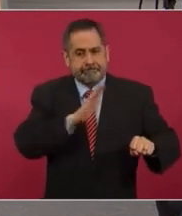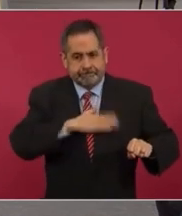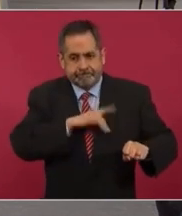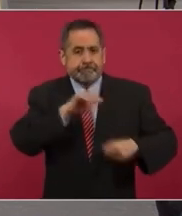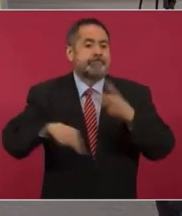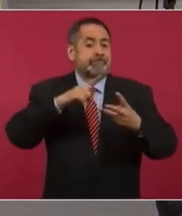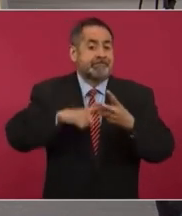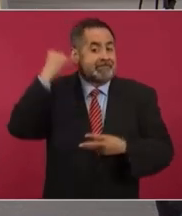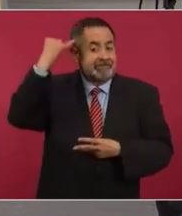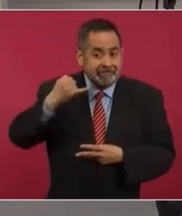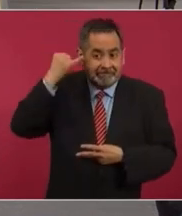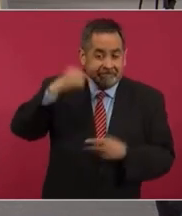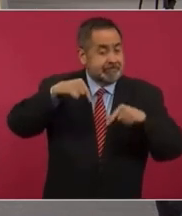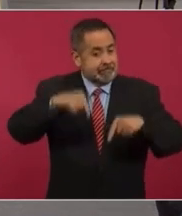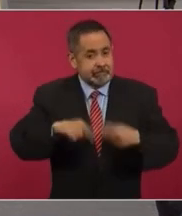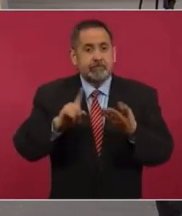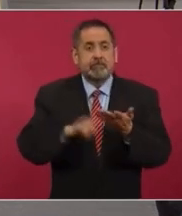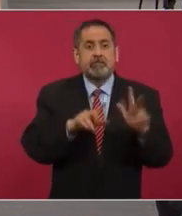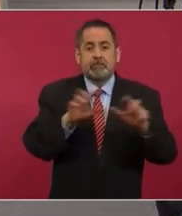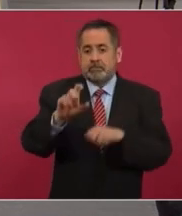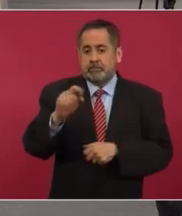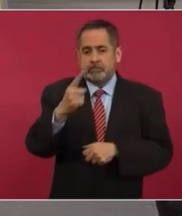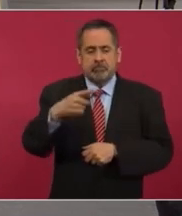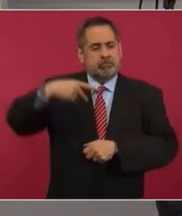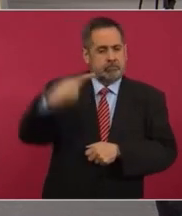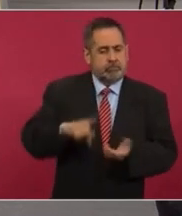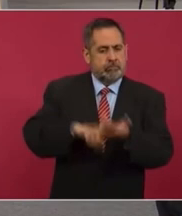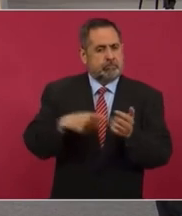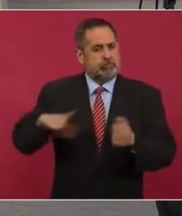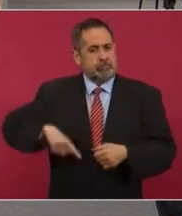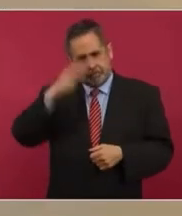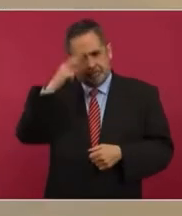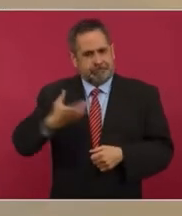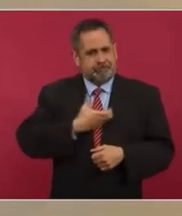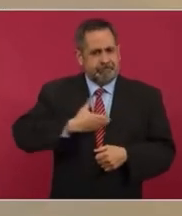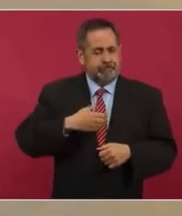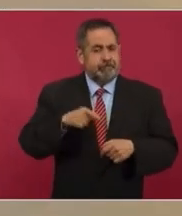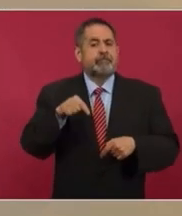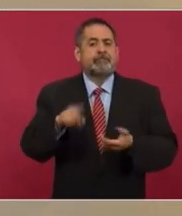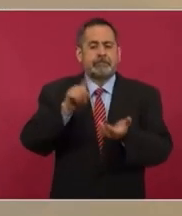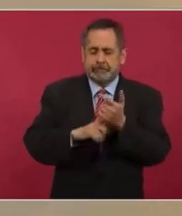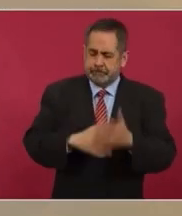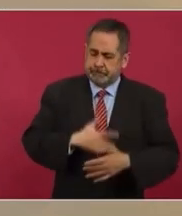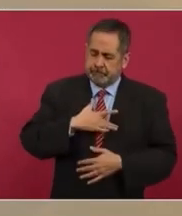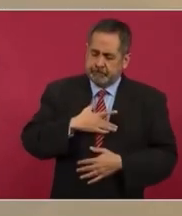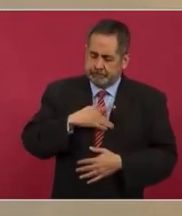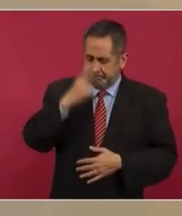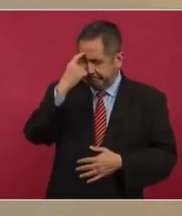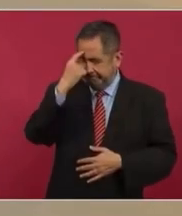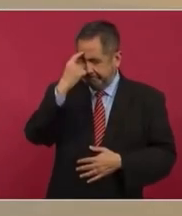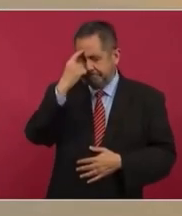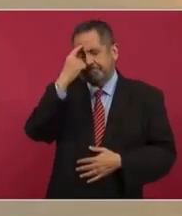Palacio Imperial, y desde 1821 Palacio Nacional. No deja de ser motivo de reflexión para